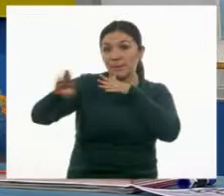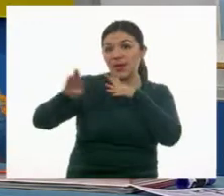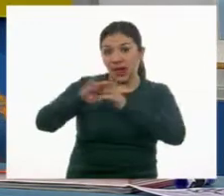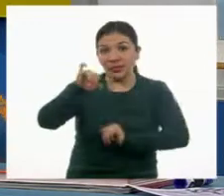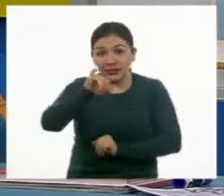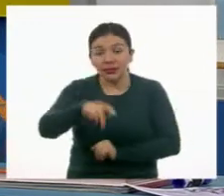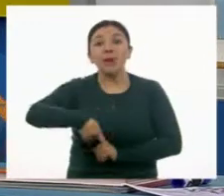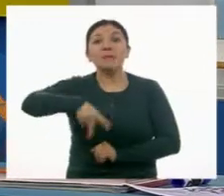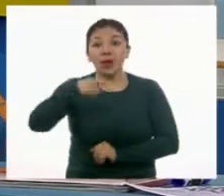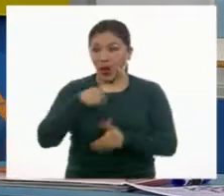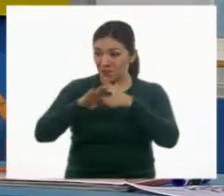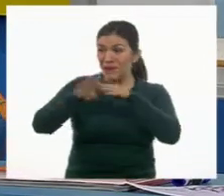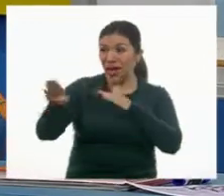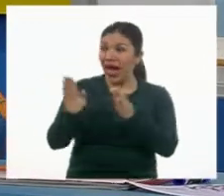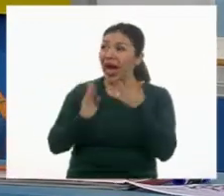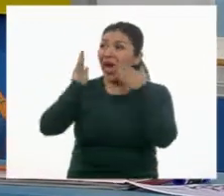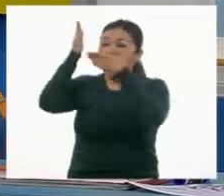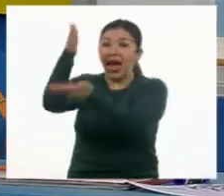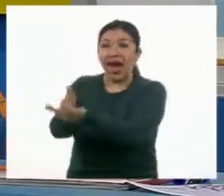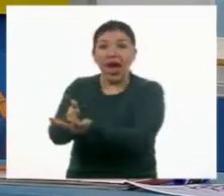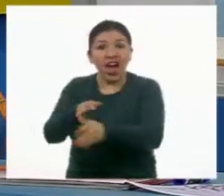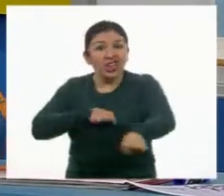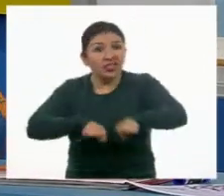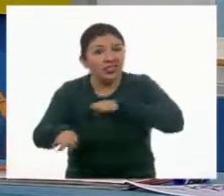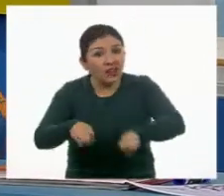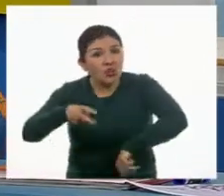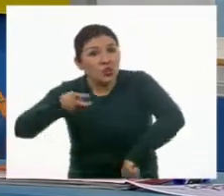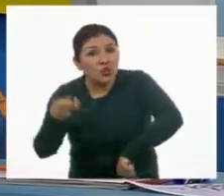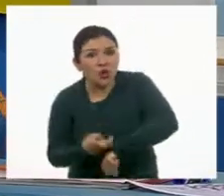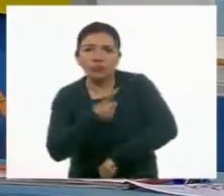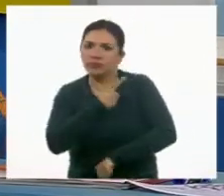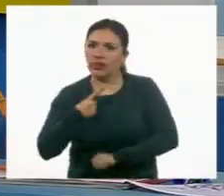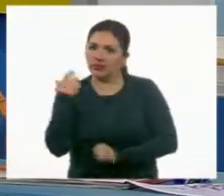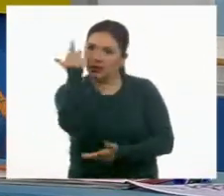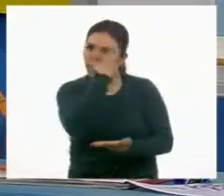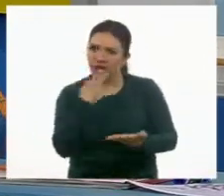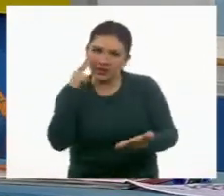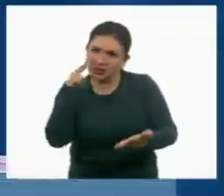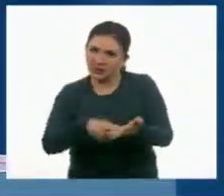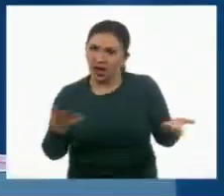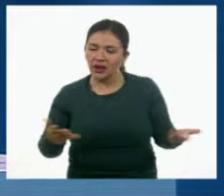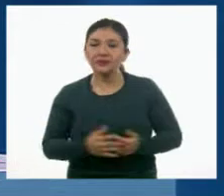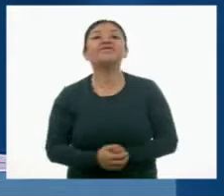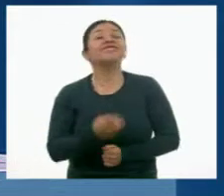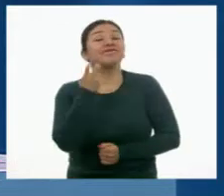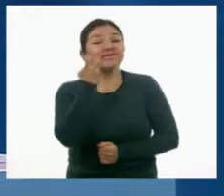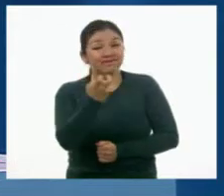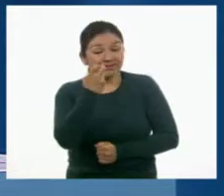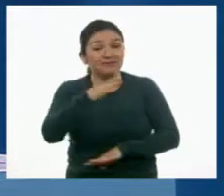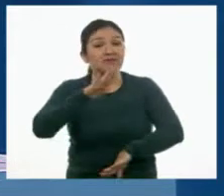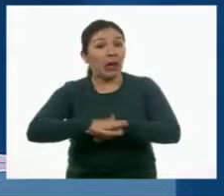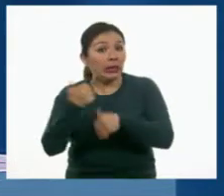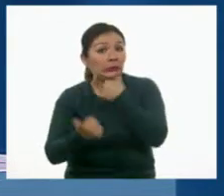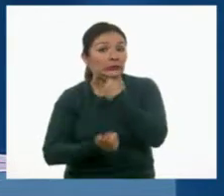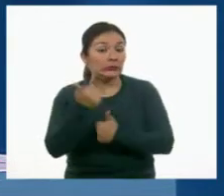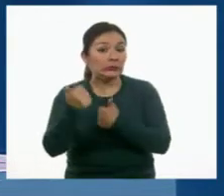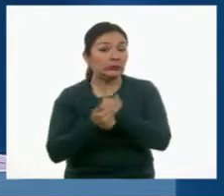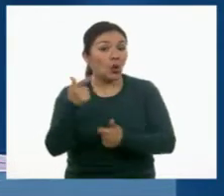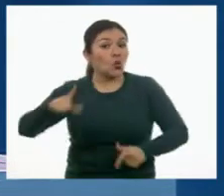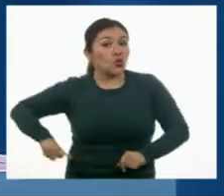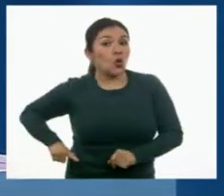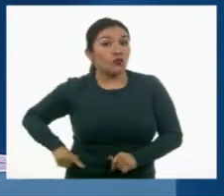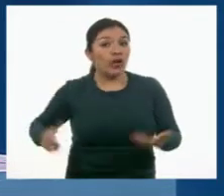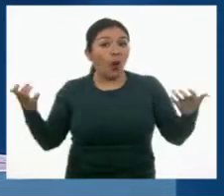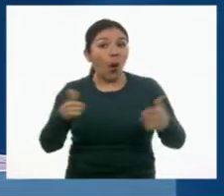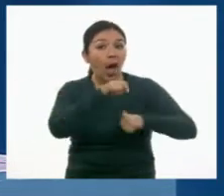forma en la que la aceptan y las condiciones pues tendrían que revisarse. Ese es uno de los grandes retos que tienen los